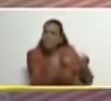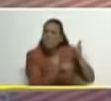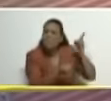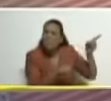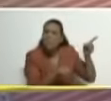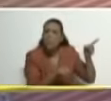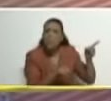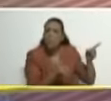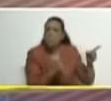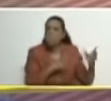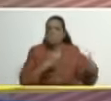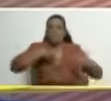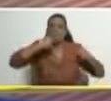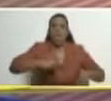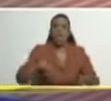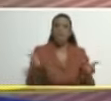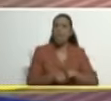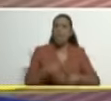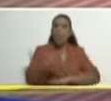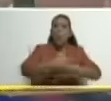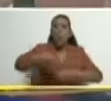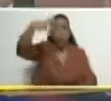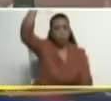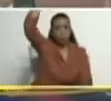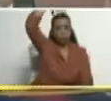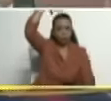a la manera imperialista